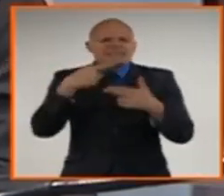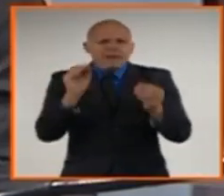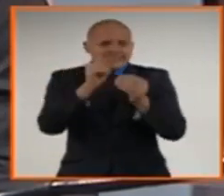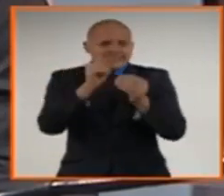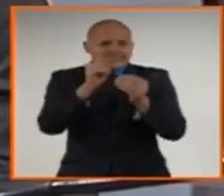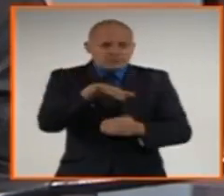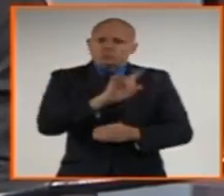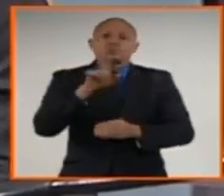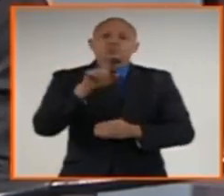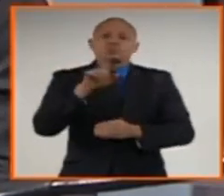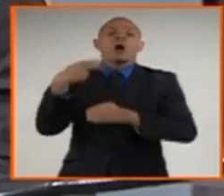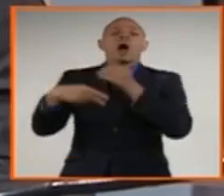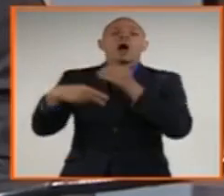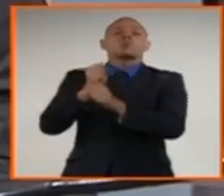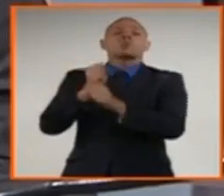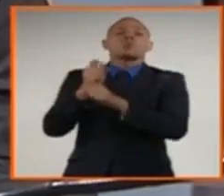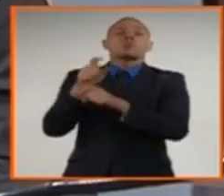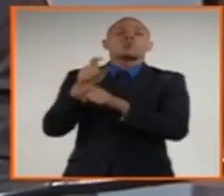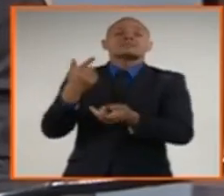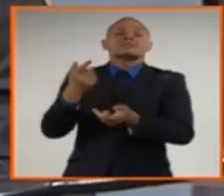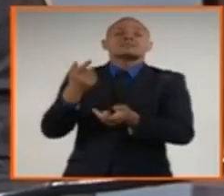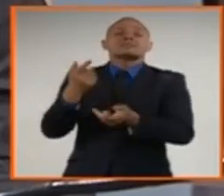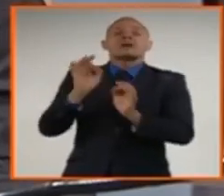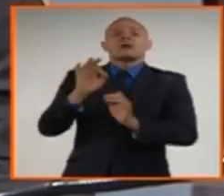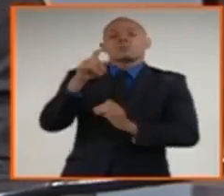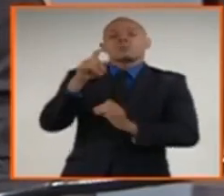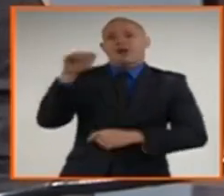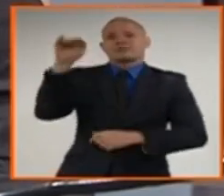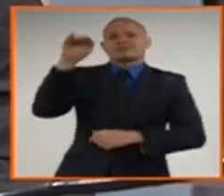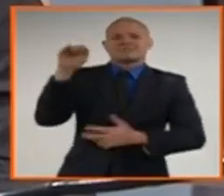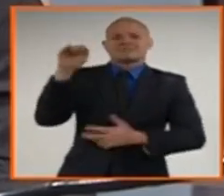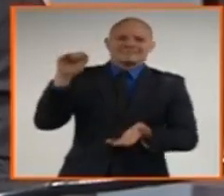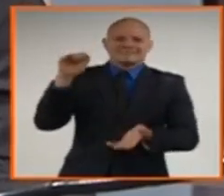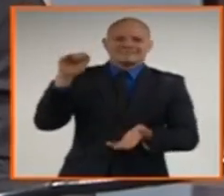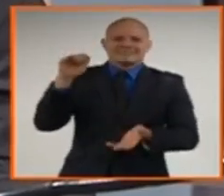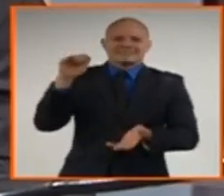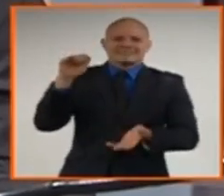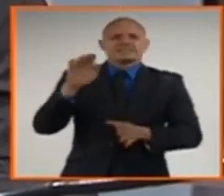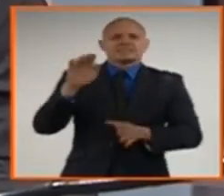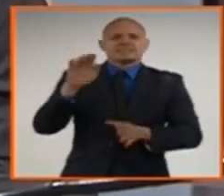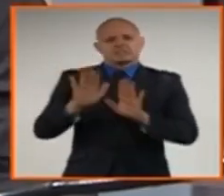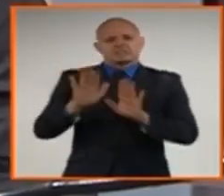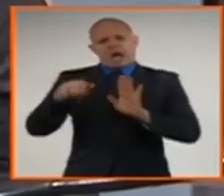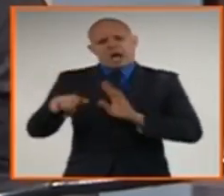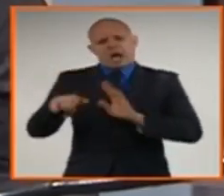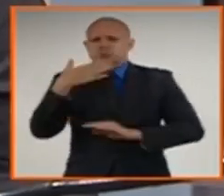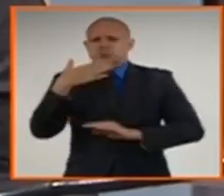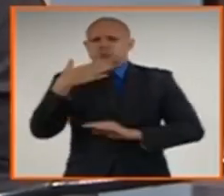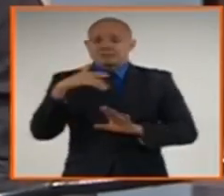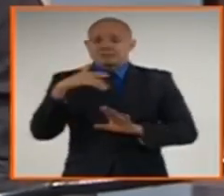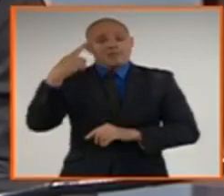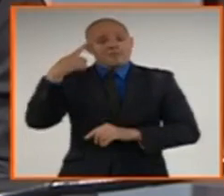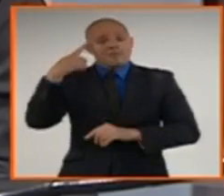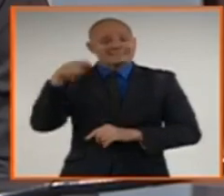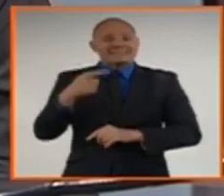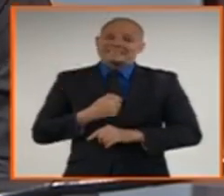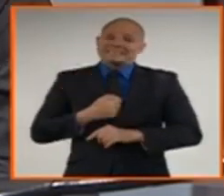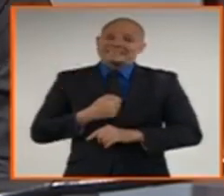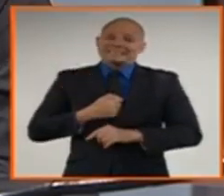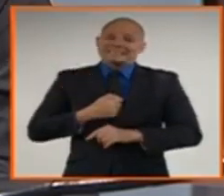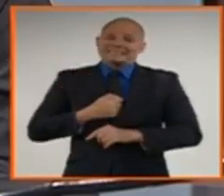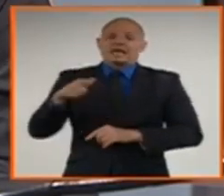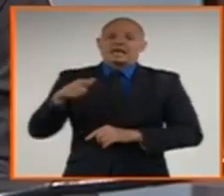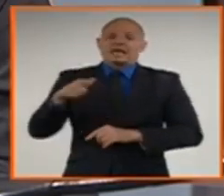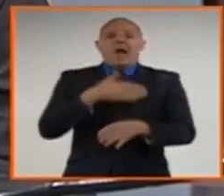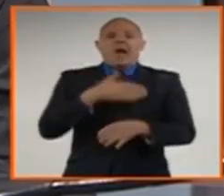seguridad, solamente habían tenido autorizo para ser utilizados hasta 12 años, no por debajo. Sin embargo, nuestra vacuna, por